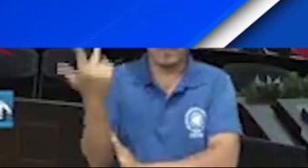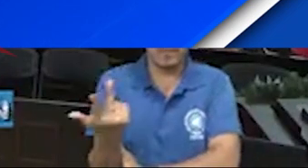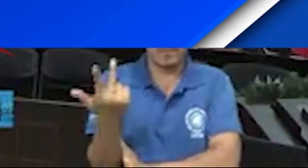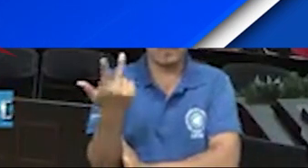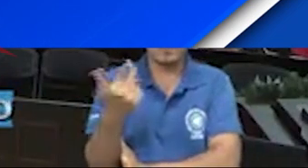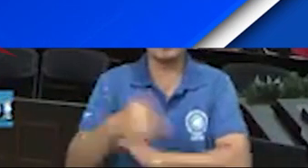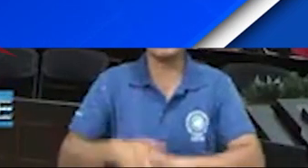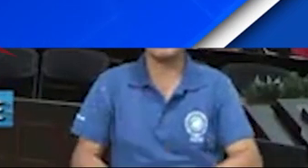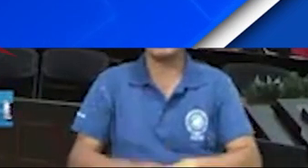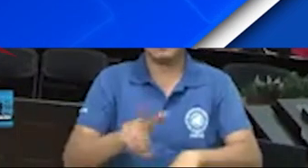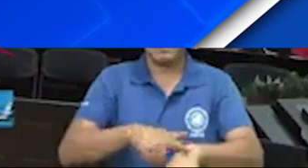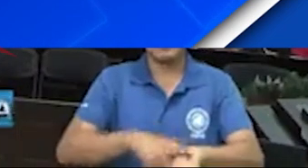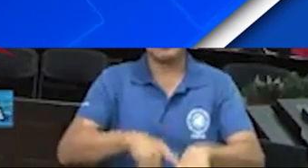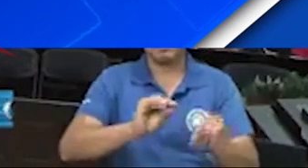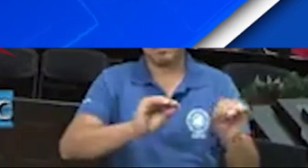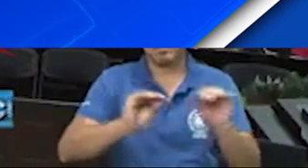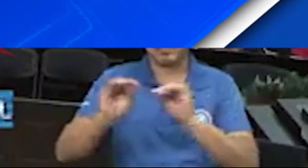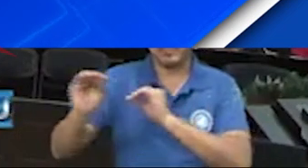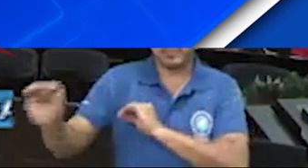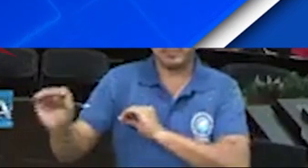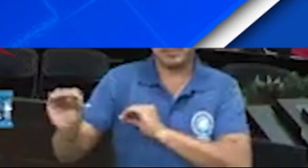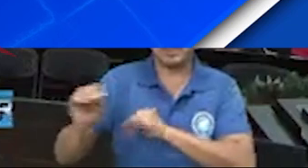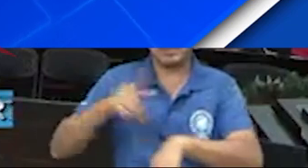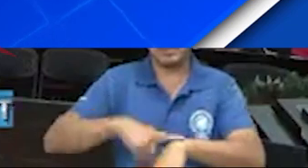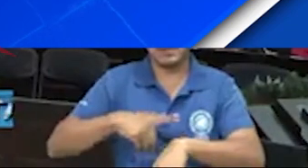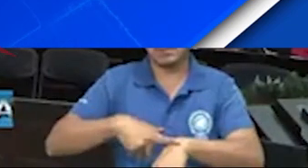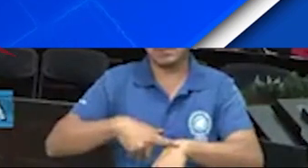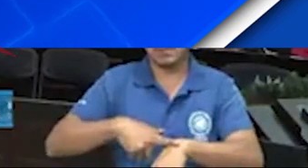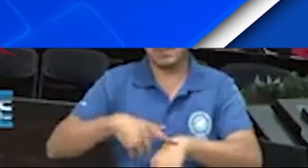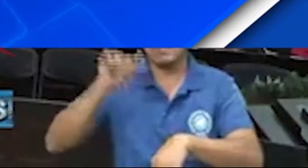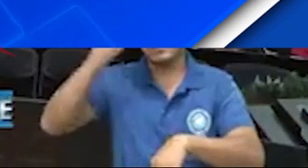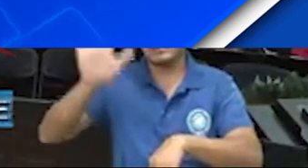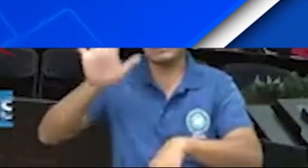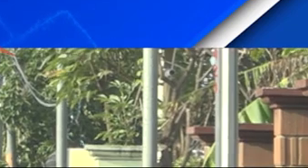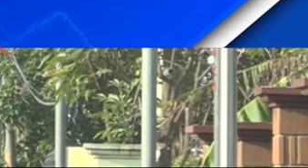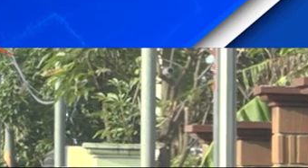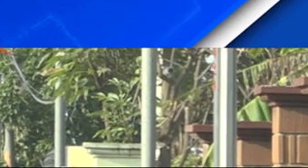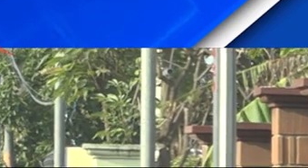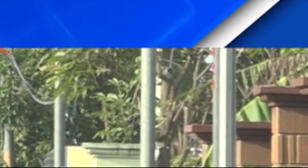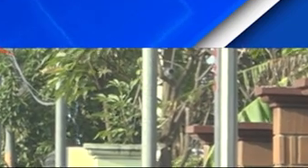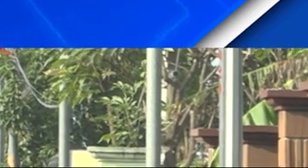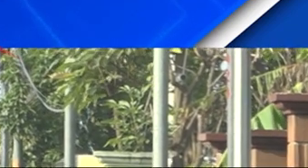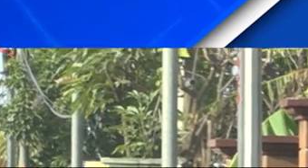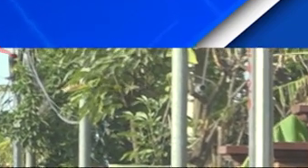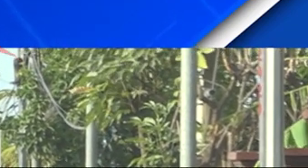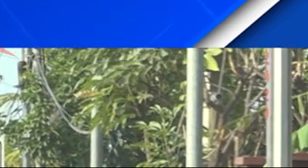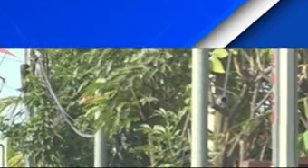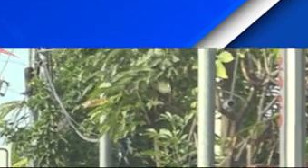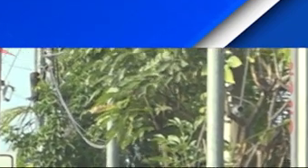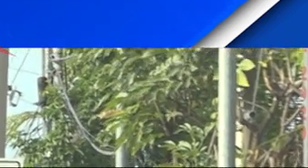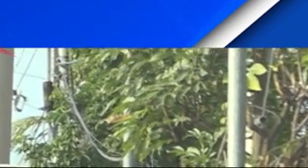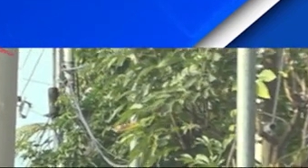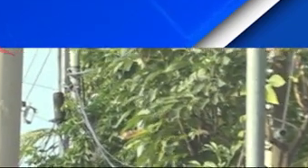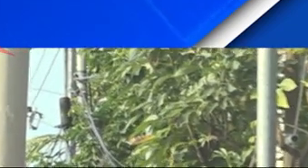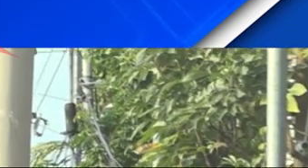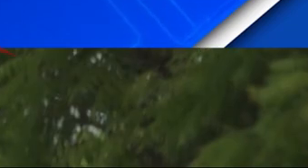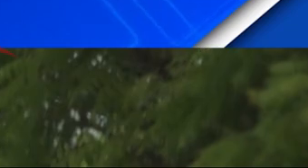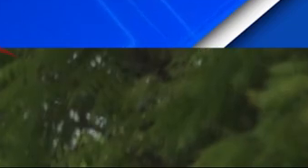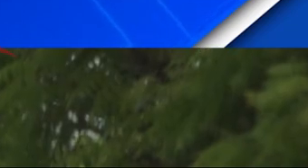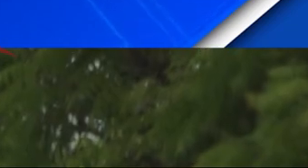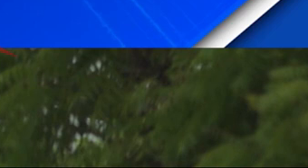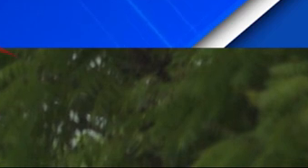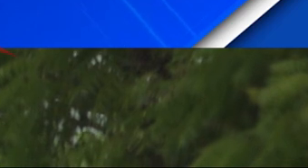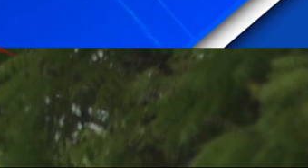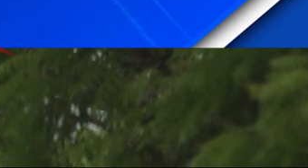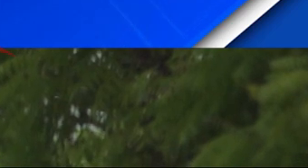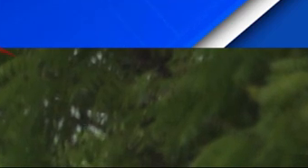1 de enero del año 2028, extendiendo el mismo por un periodo de 5 años. Por su parte, la diputada Jenny Martínez agregó que